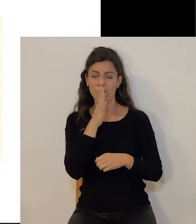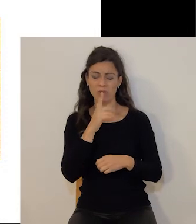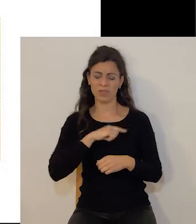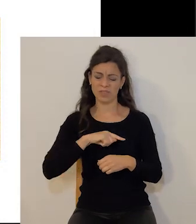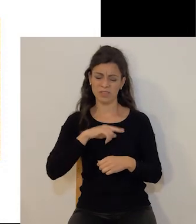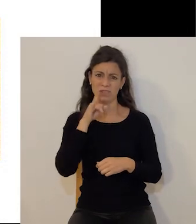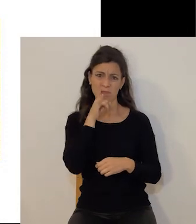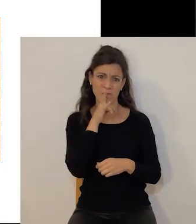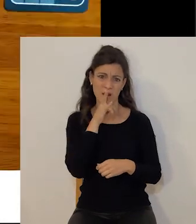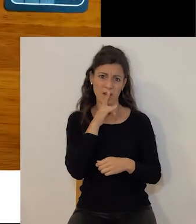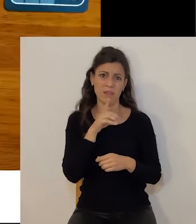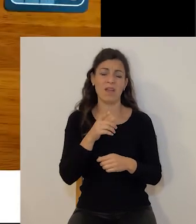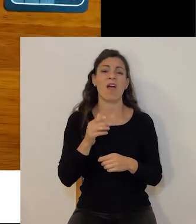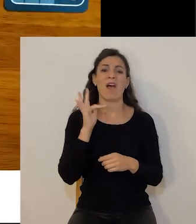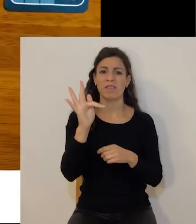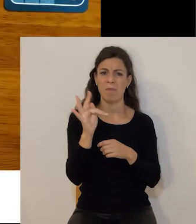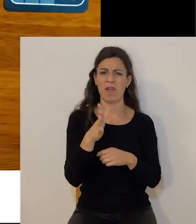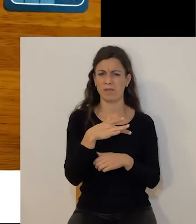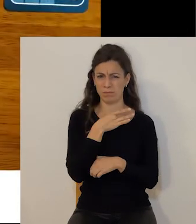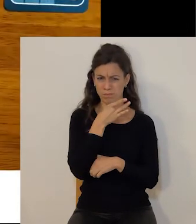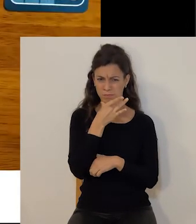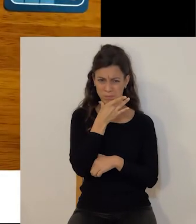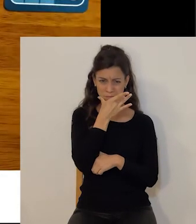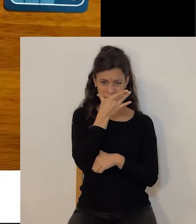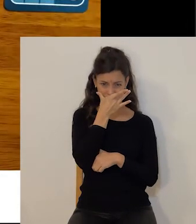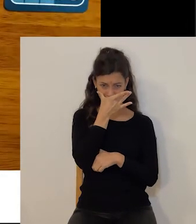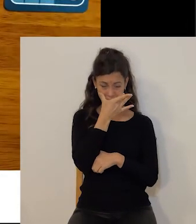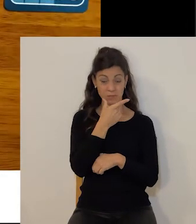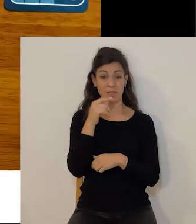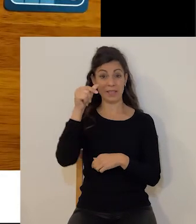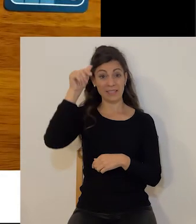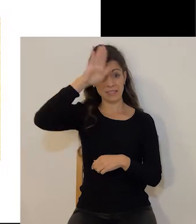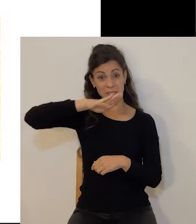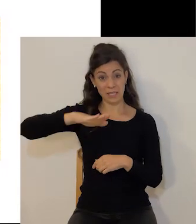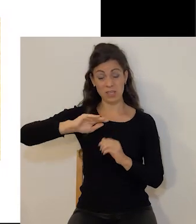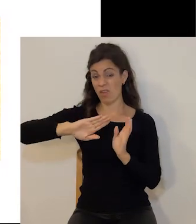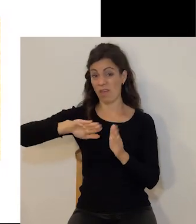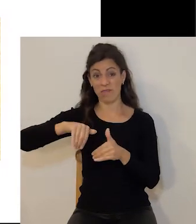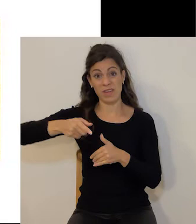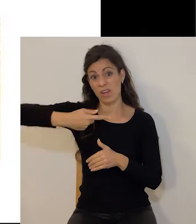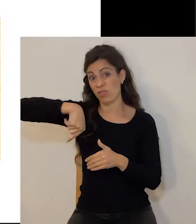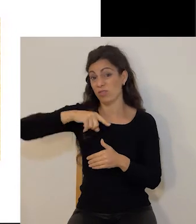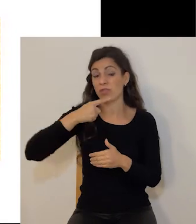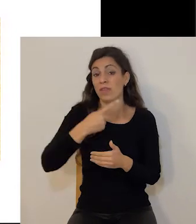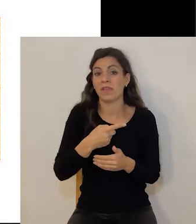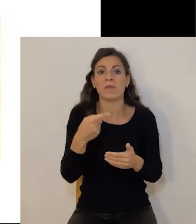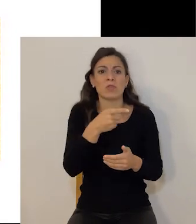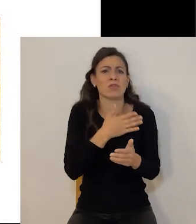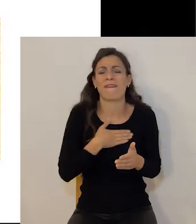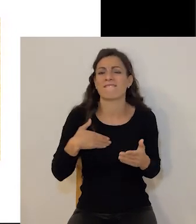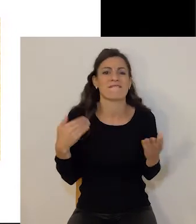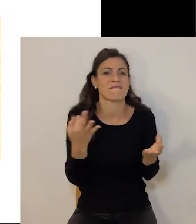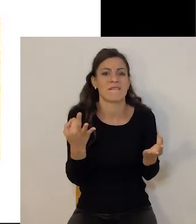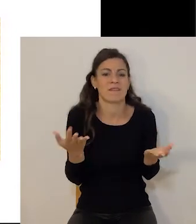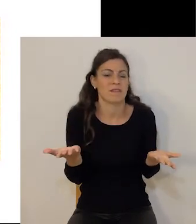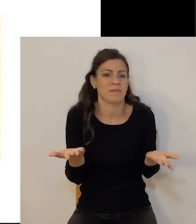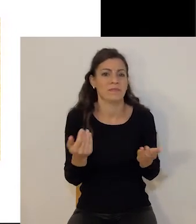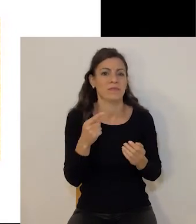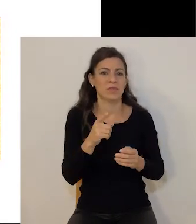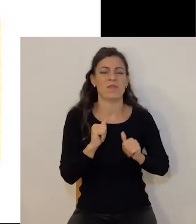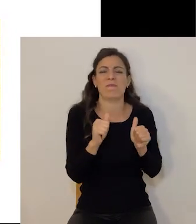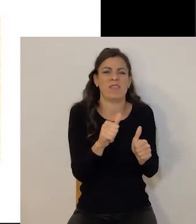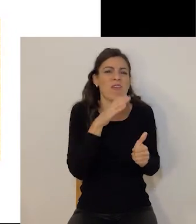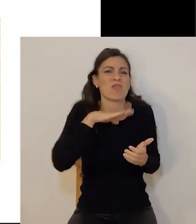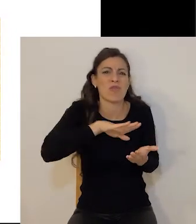emoción? Vergüenza, ¿no? Vale, pues con este niño al final dijimos, ¿qué quieres? ¿Por dónde quieres